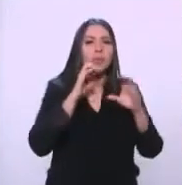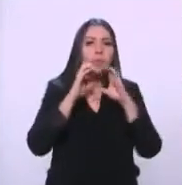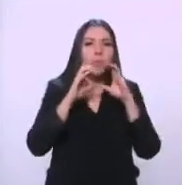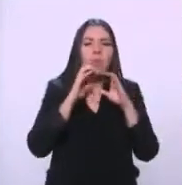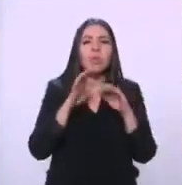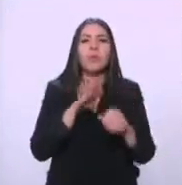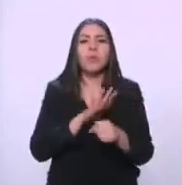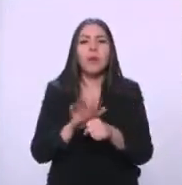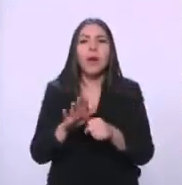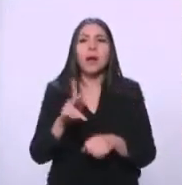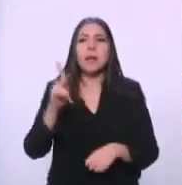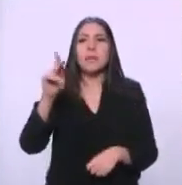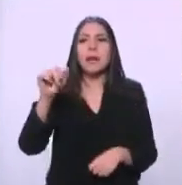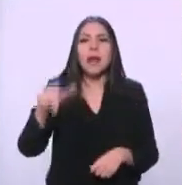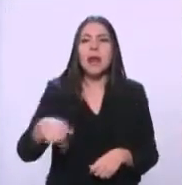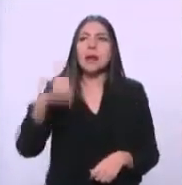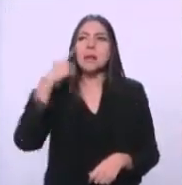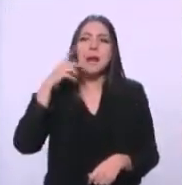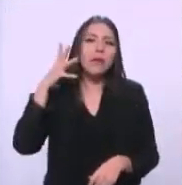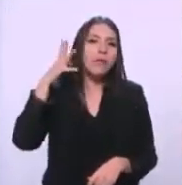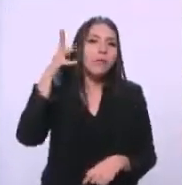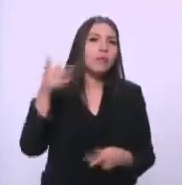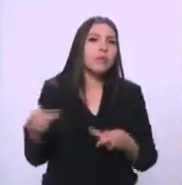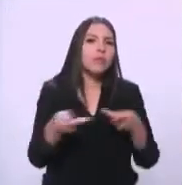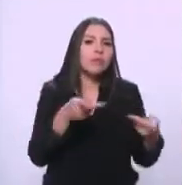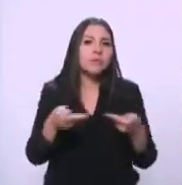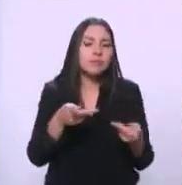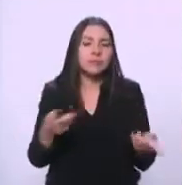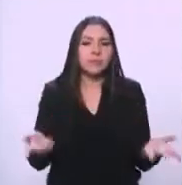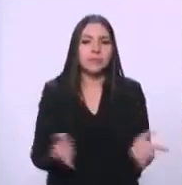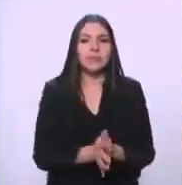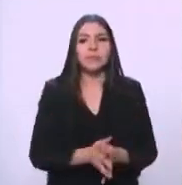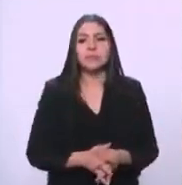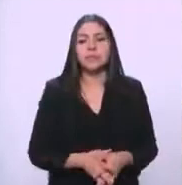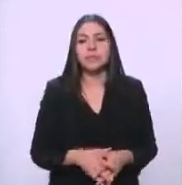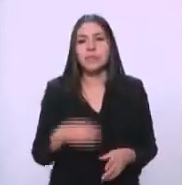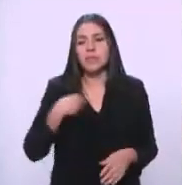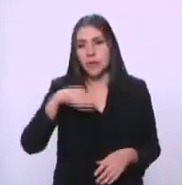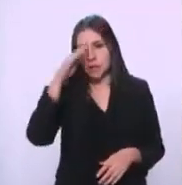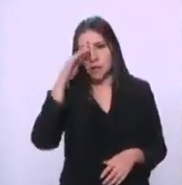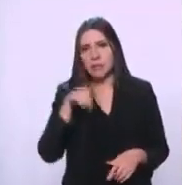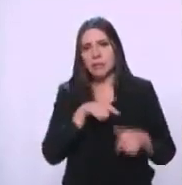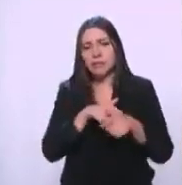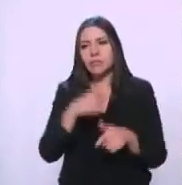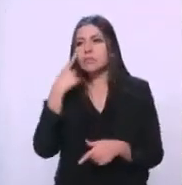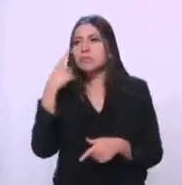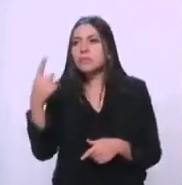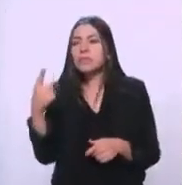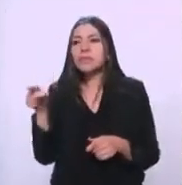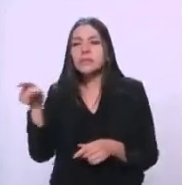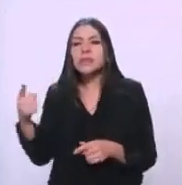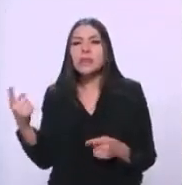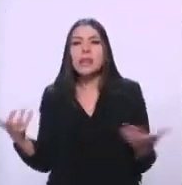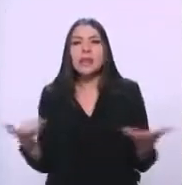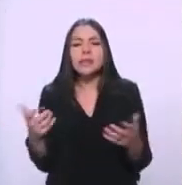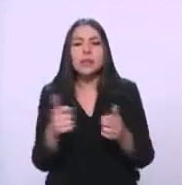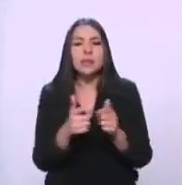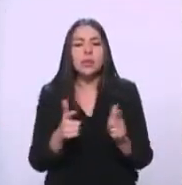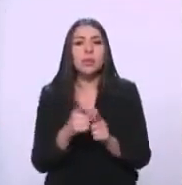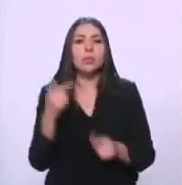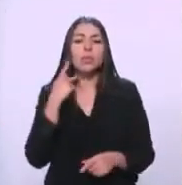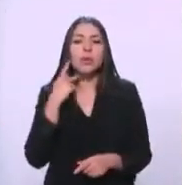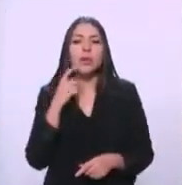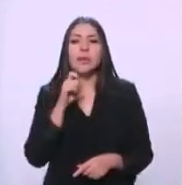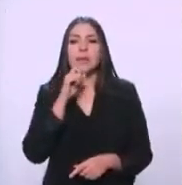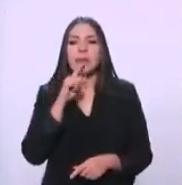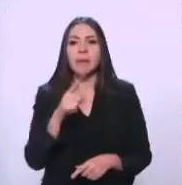los planes que tienen para el futuro como futuro, ¿no? Entonces yo creo que hay que seguirle la pista justo a este partido político y yo creo que